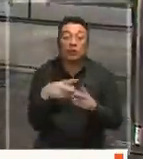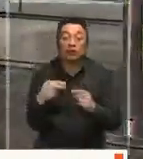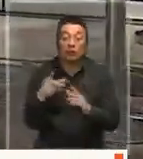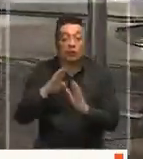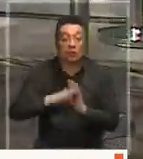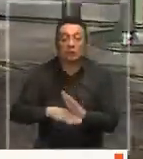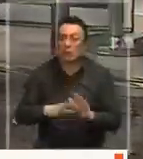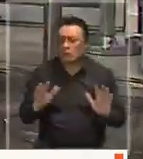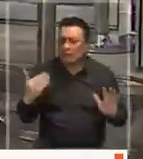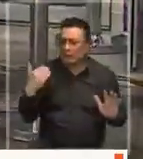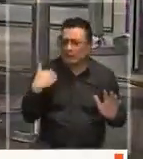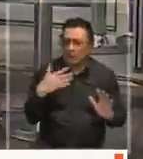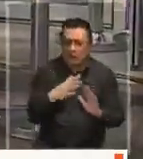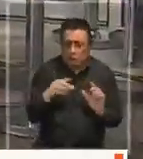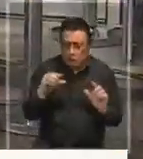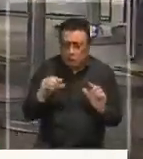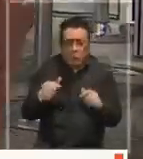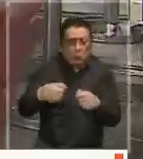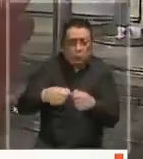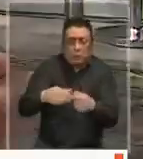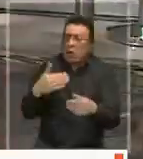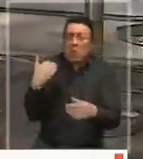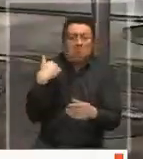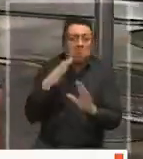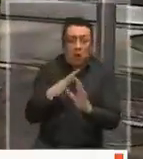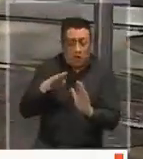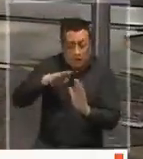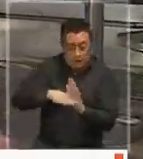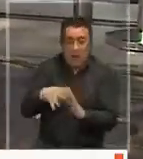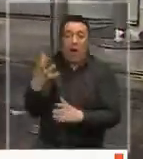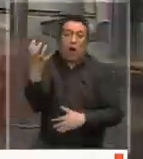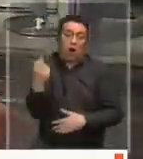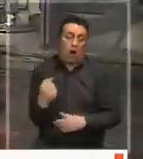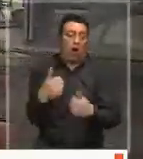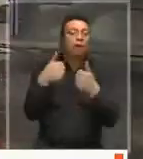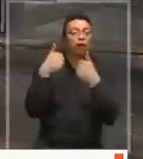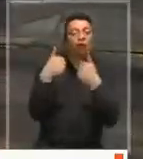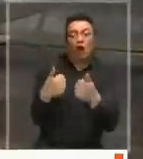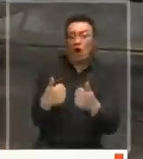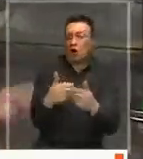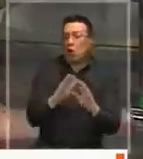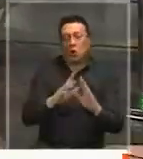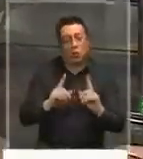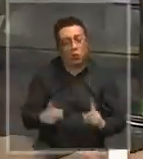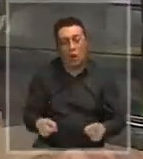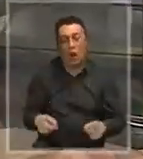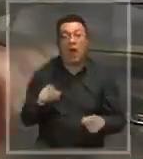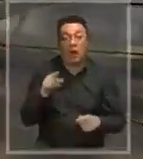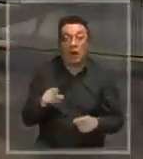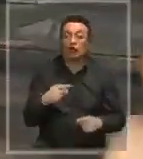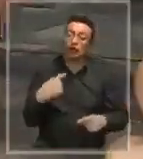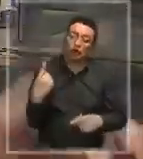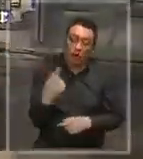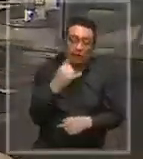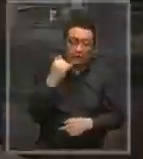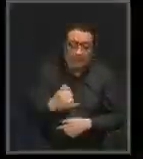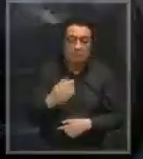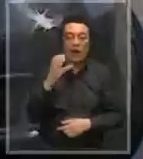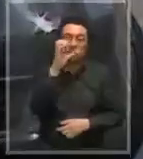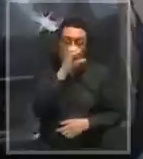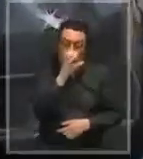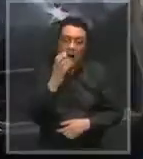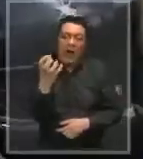que sea, a estas alturas de mi edad, lo que sea conviene, de todas maneras. Eso andamos toda la vida buscando el